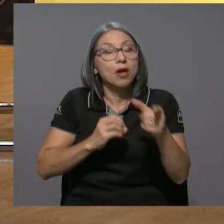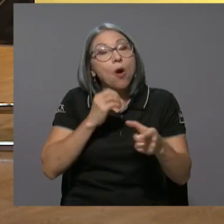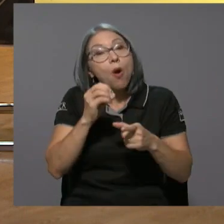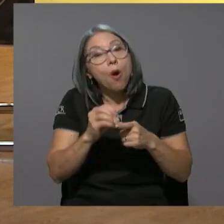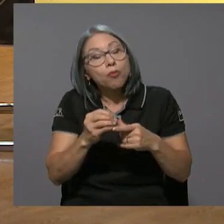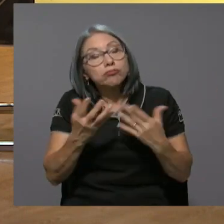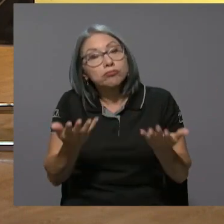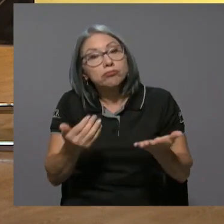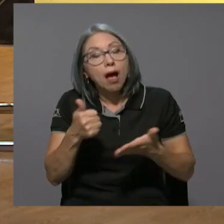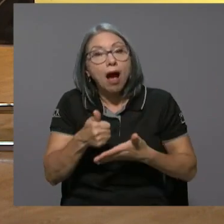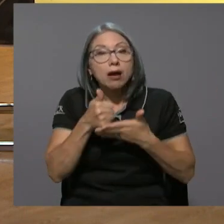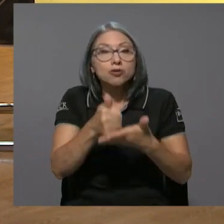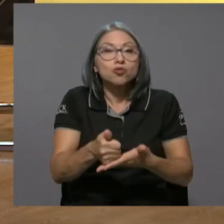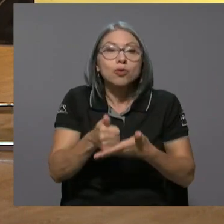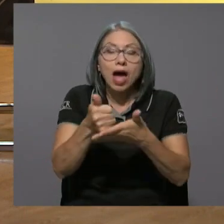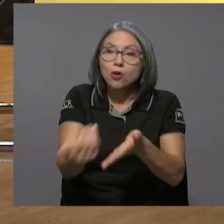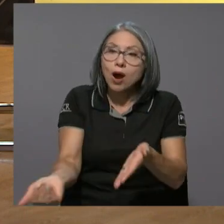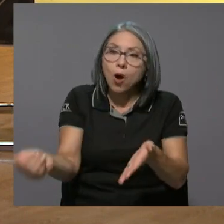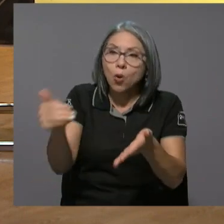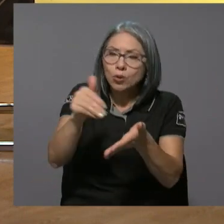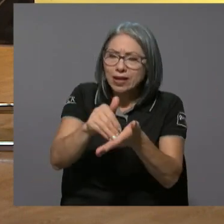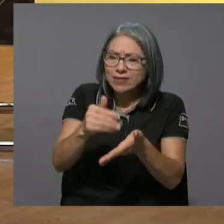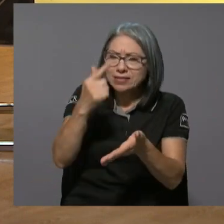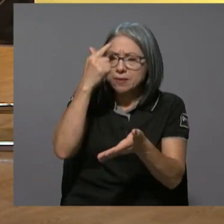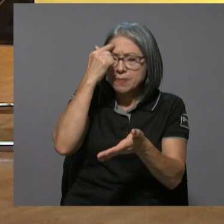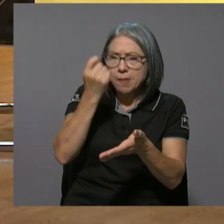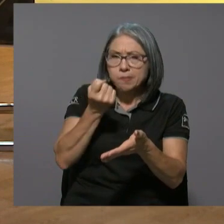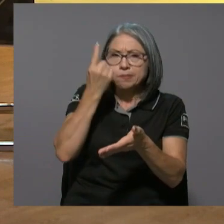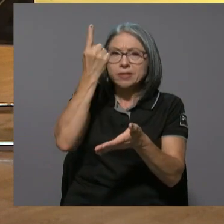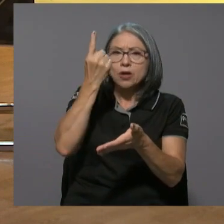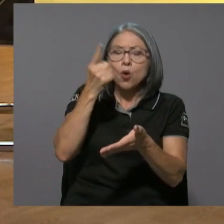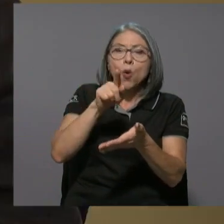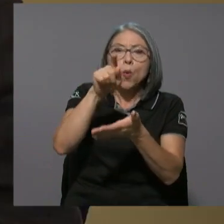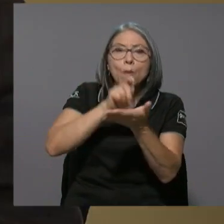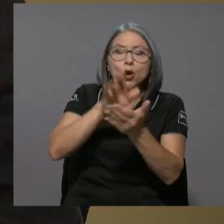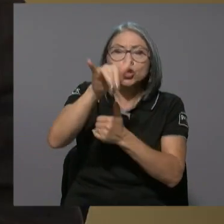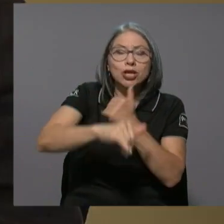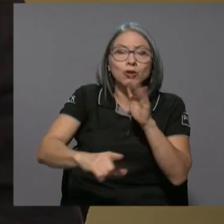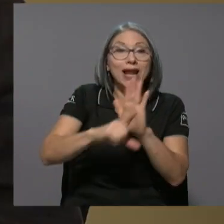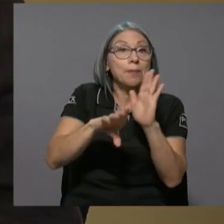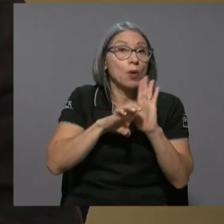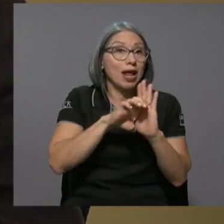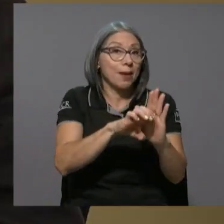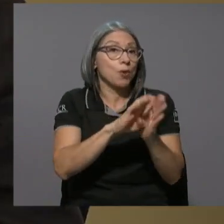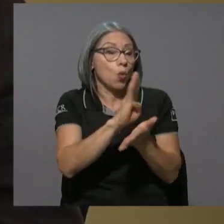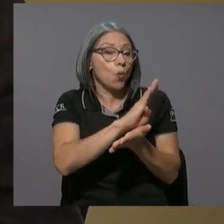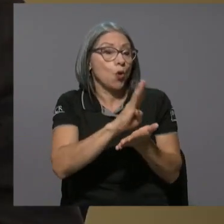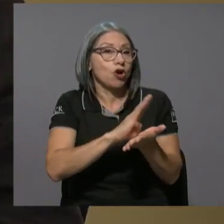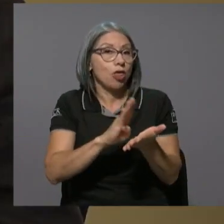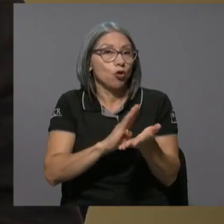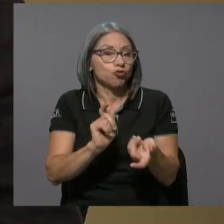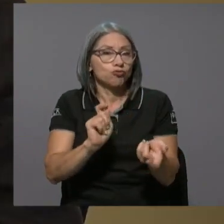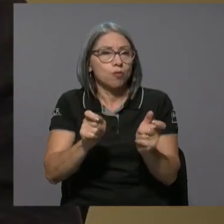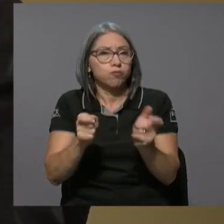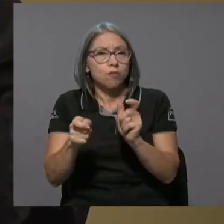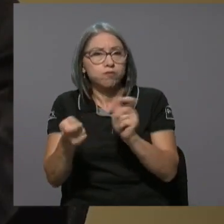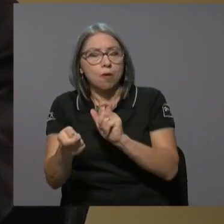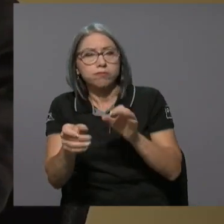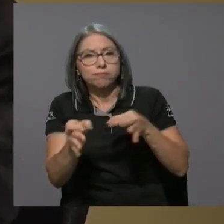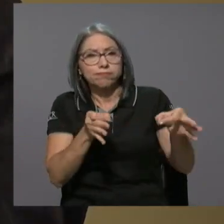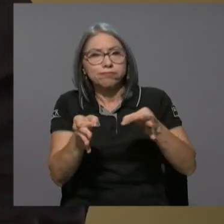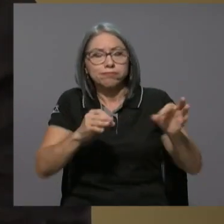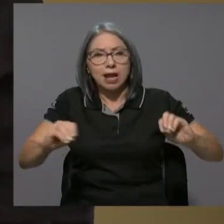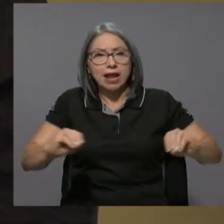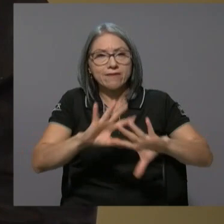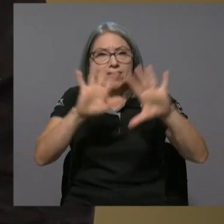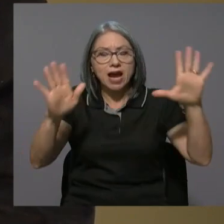a reformular o entender un proyecto de ley, por ejemplo, un borrador, ¿verdad? Clarificar algunas cosas, ¿verdad?